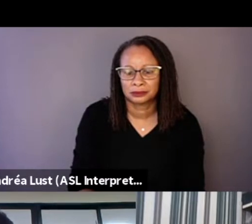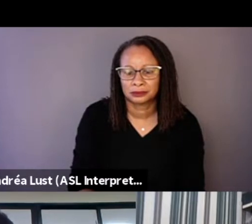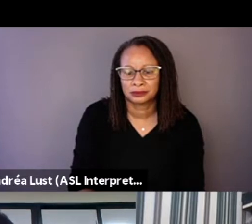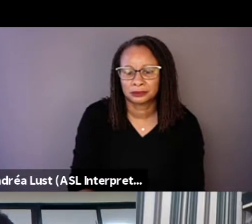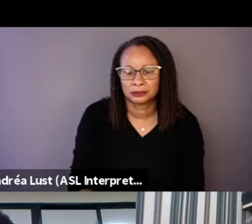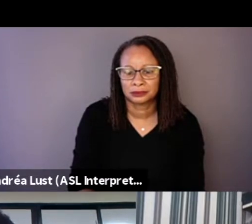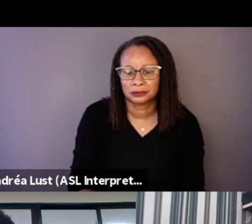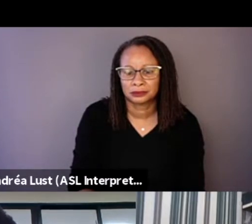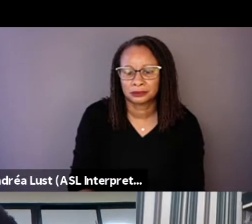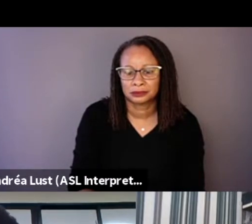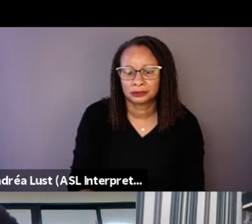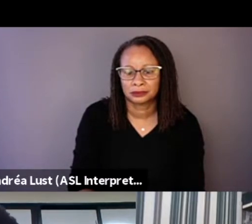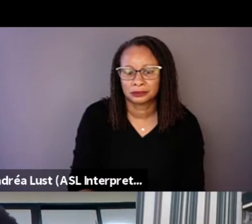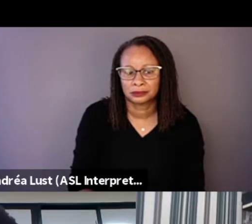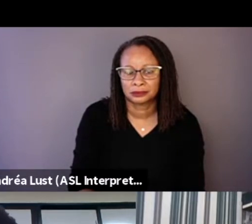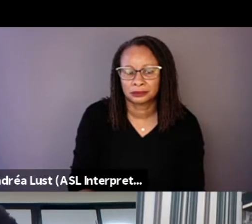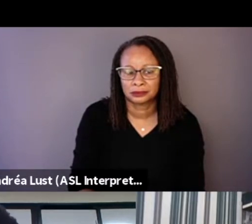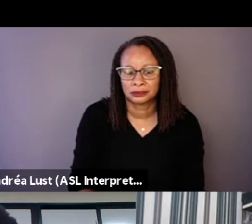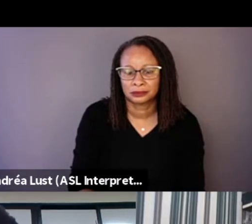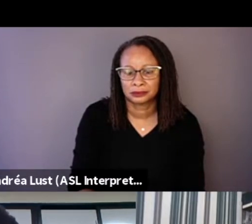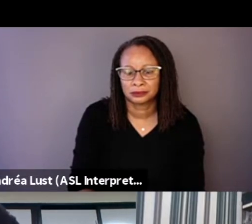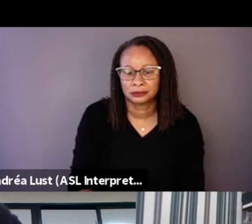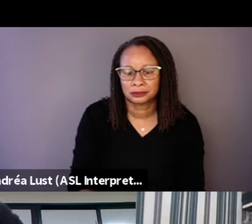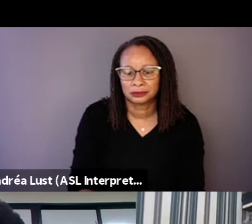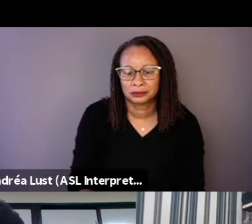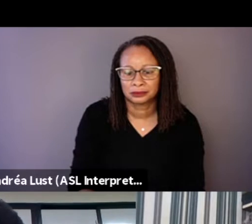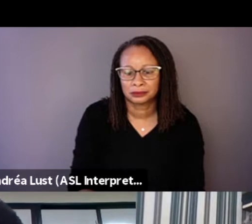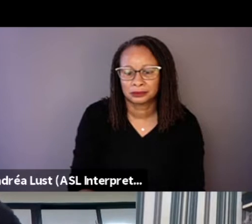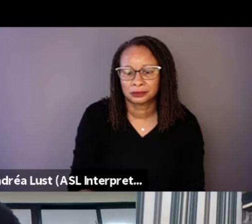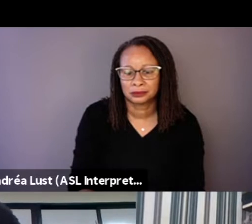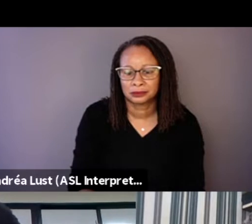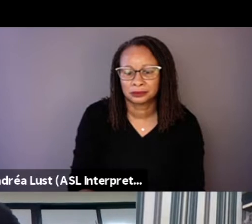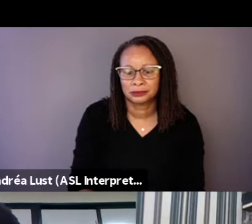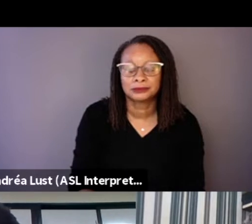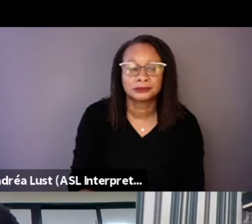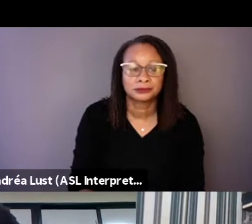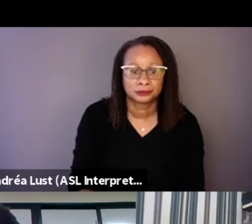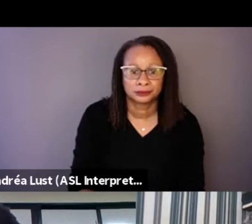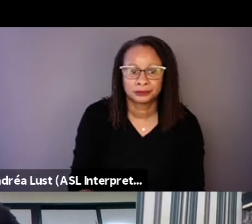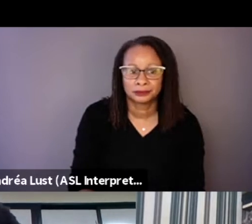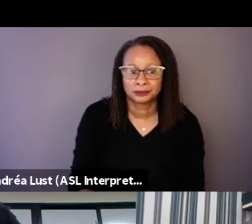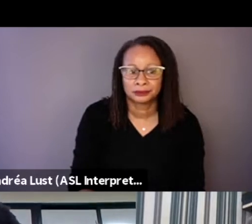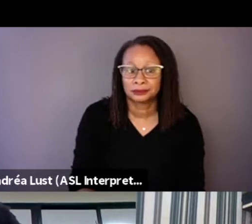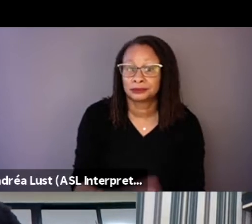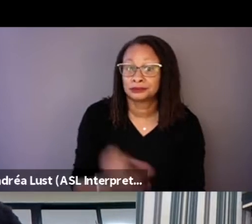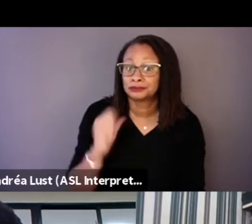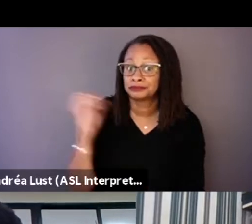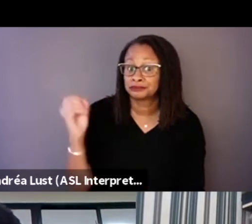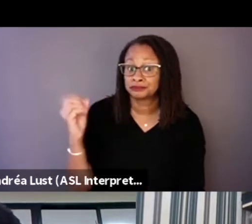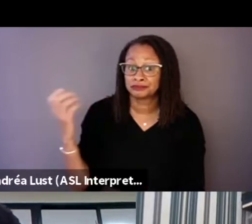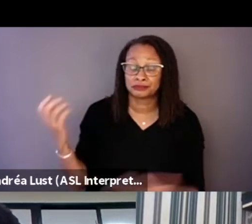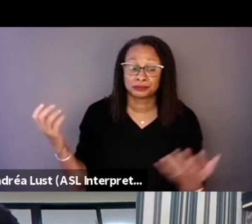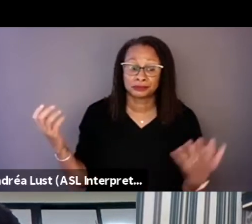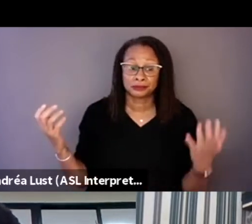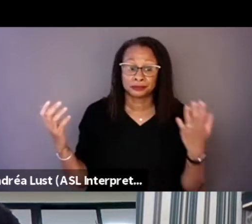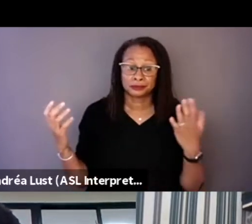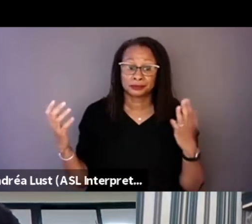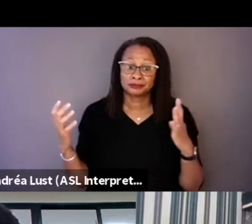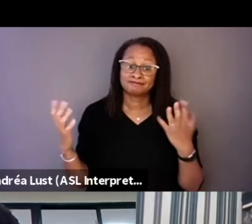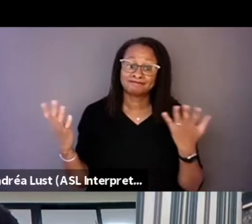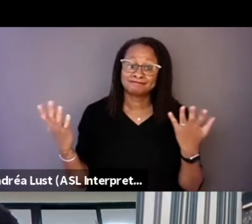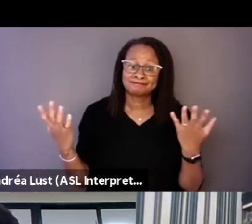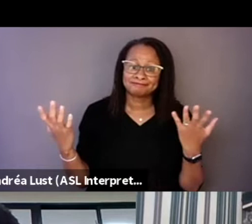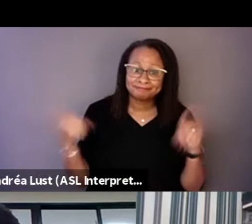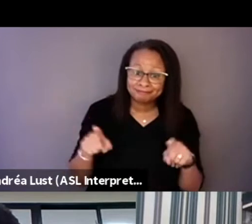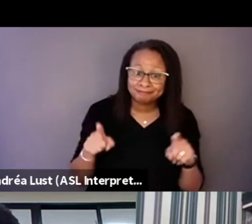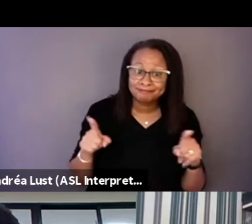barreras en las que el mismo Estado nos ha puesto. So what ends up happening is